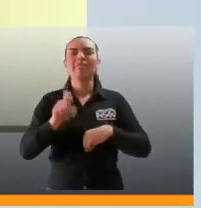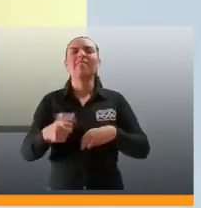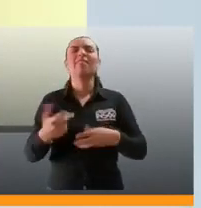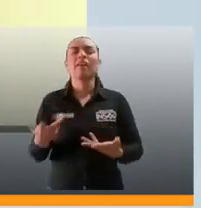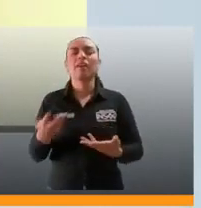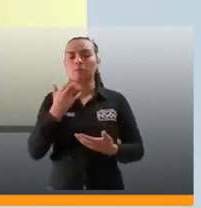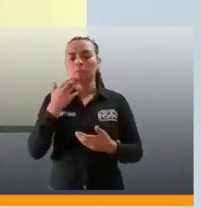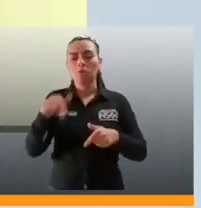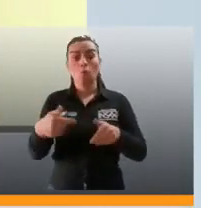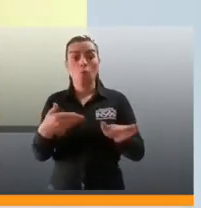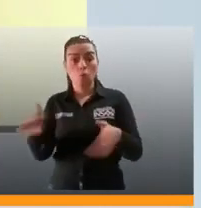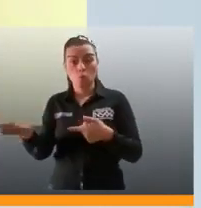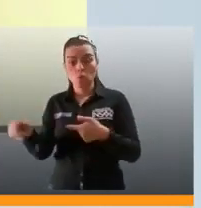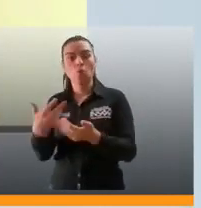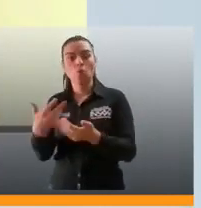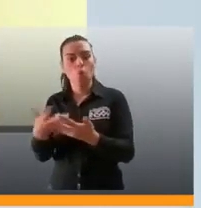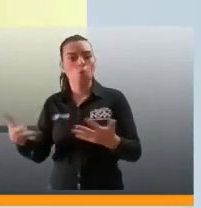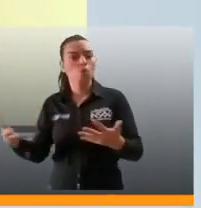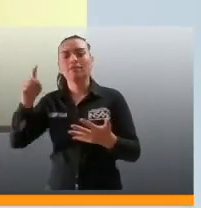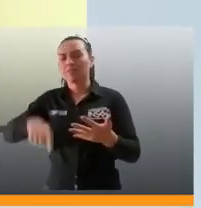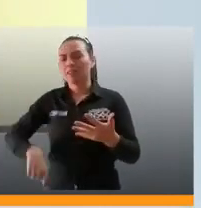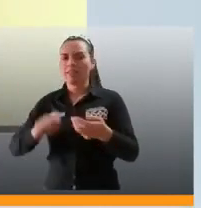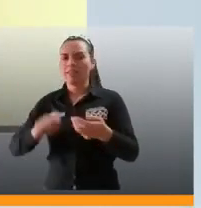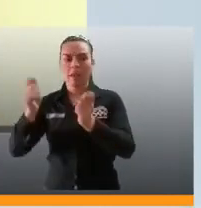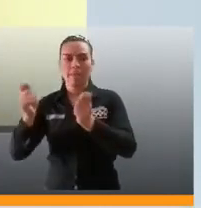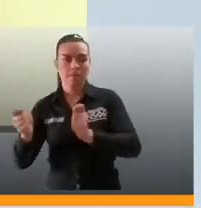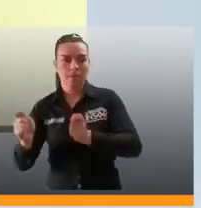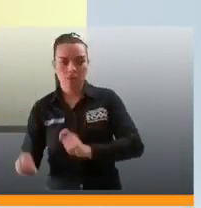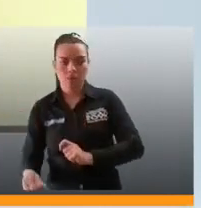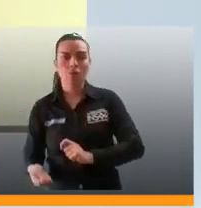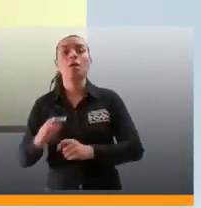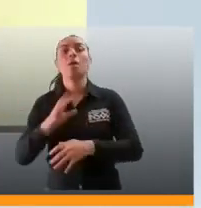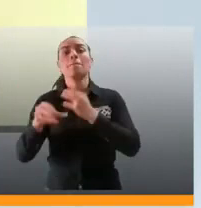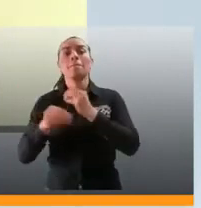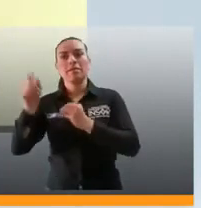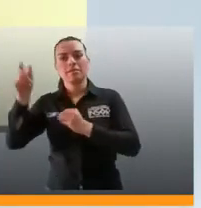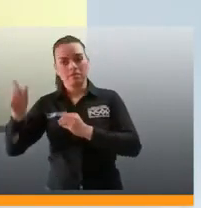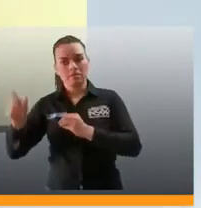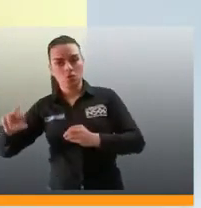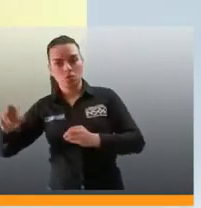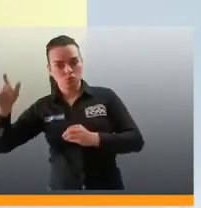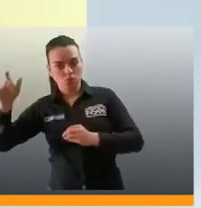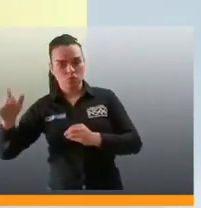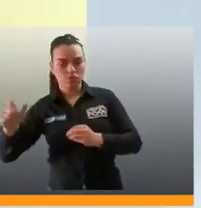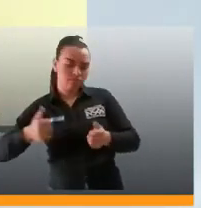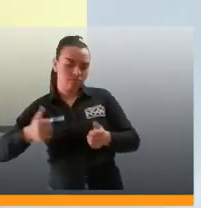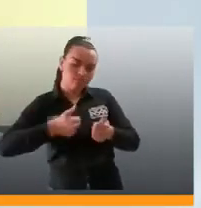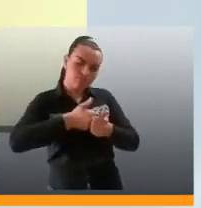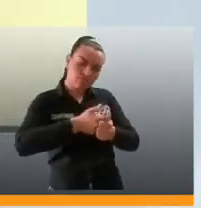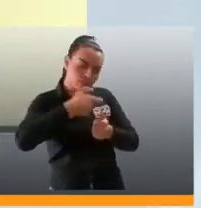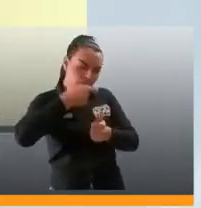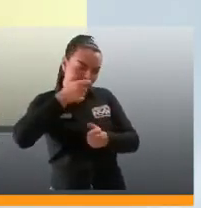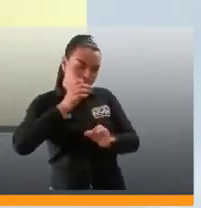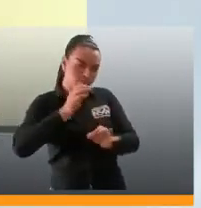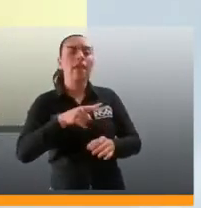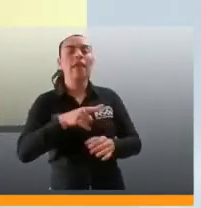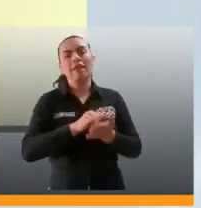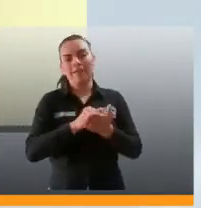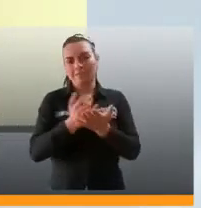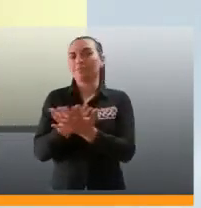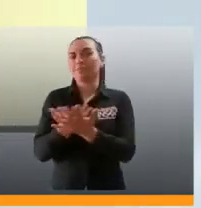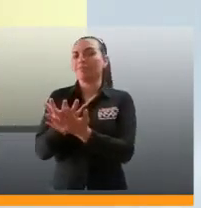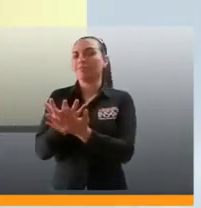una unidad temática y se le hace seguimiento. Entonces, esa sería como la recomendación.